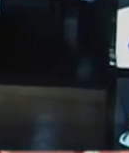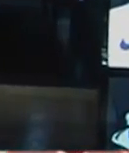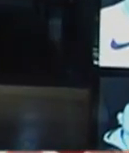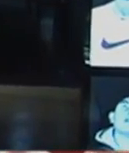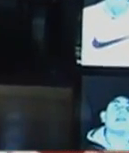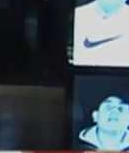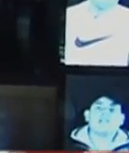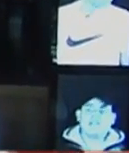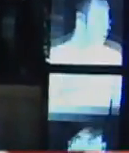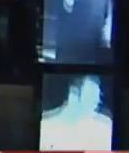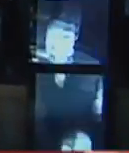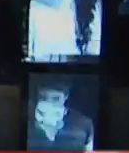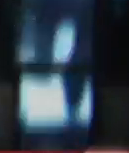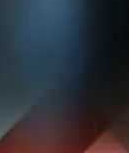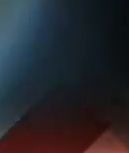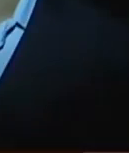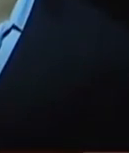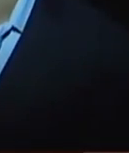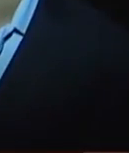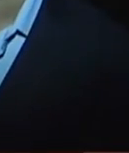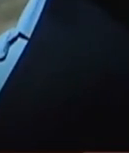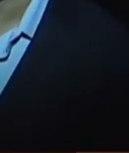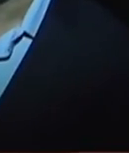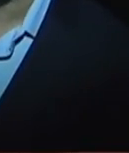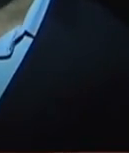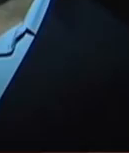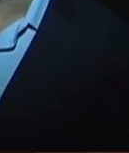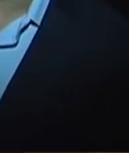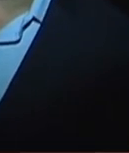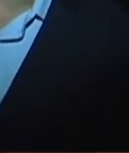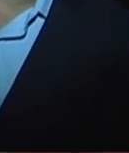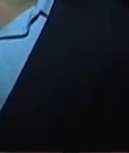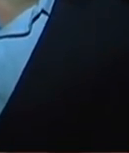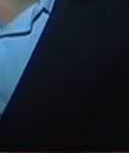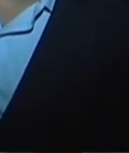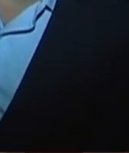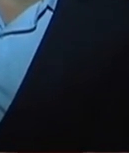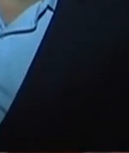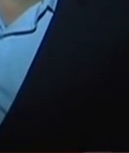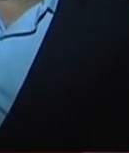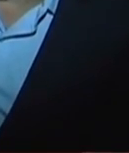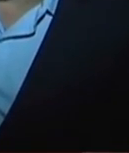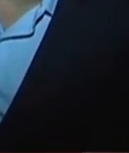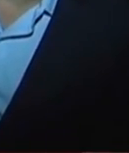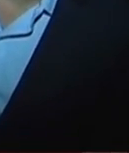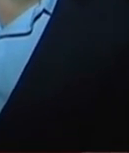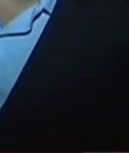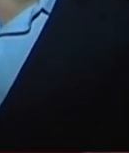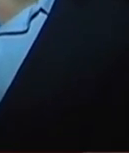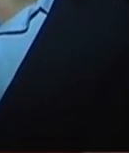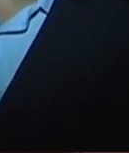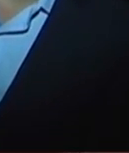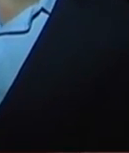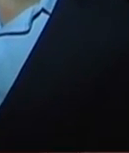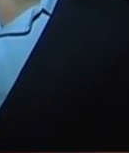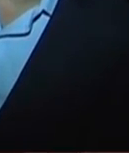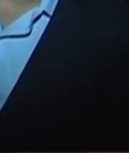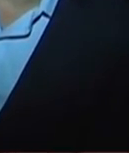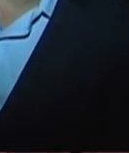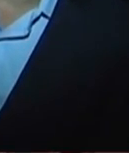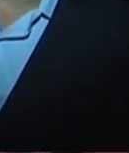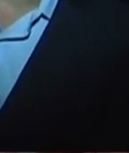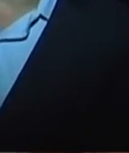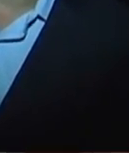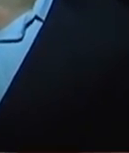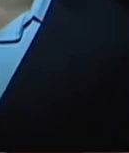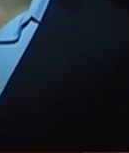comunicación, movilidad y urbanización. Queremos que se vuelva una visita obligada de